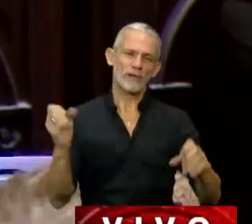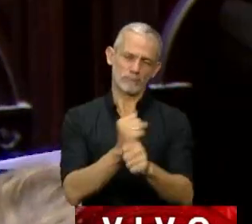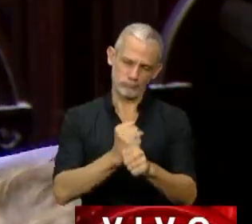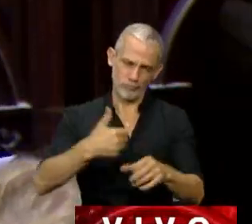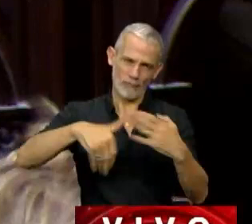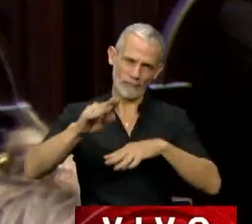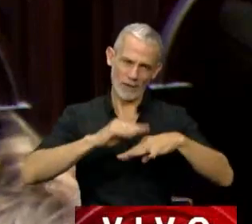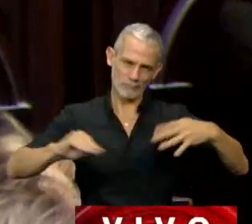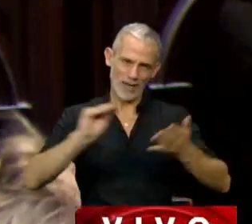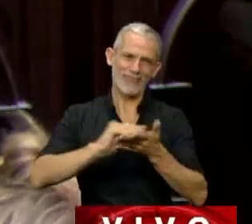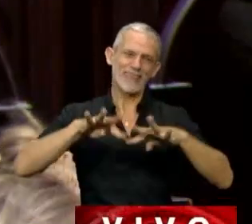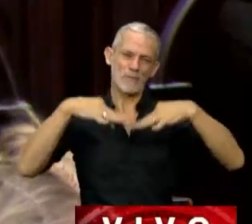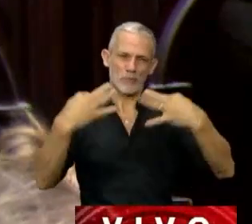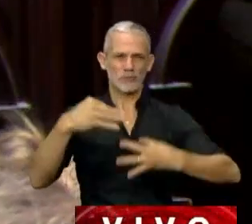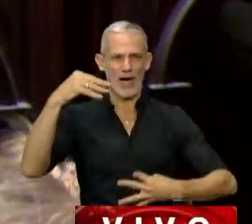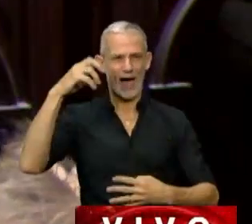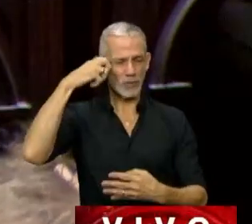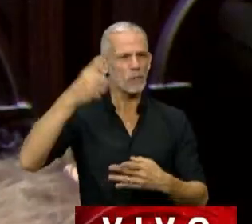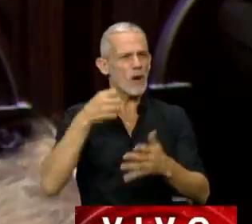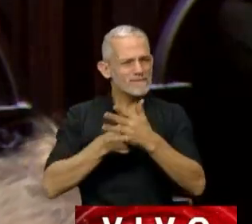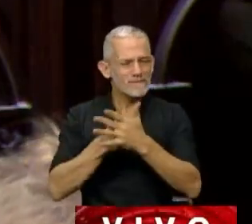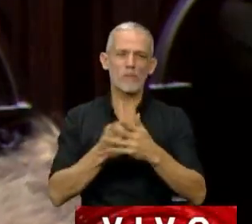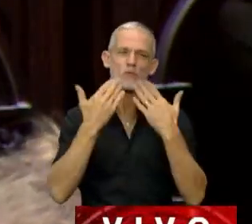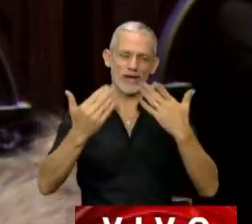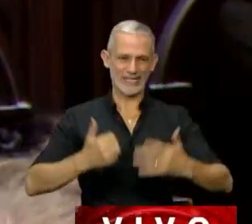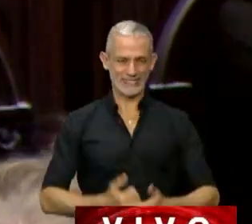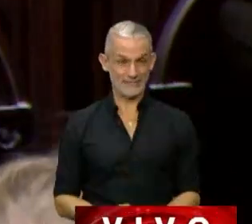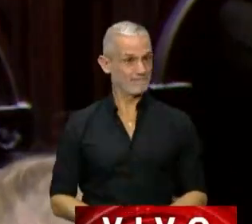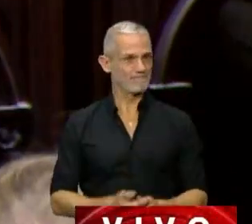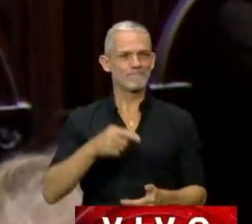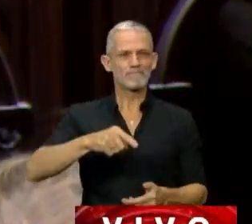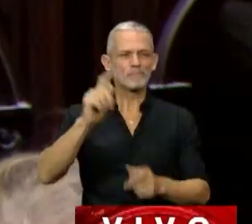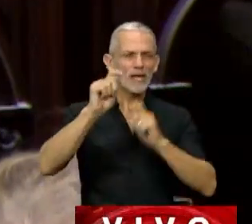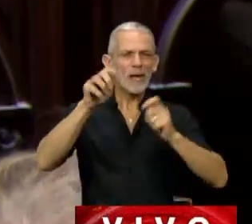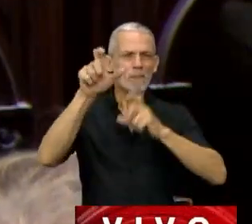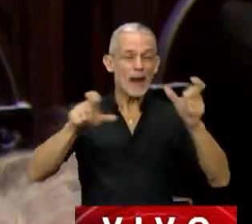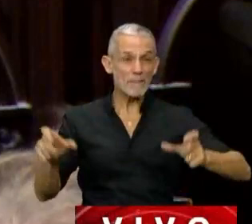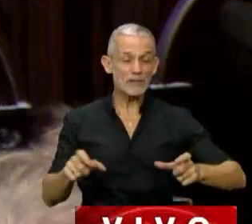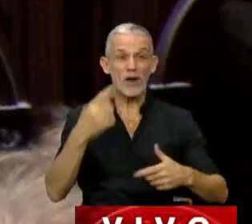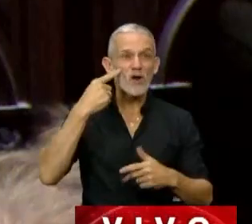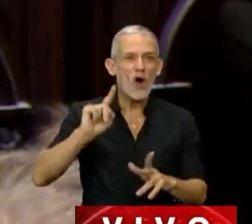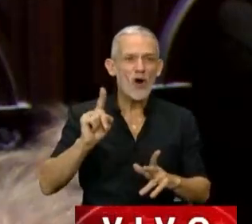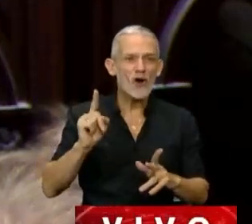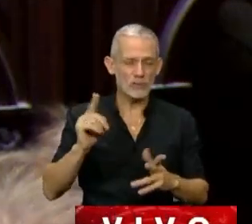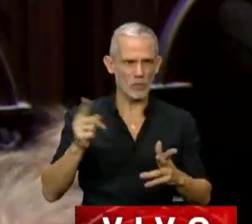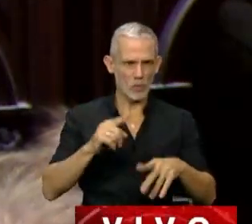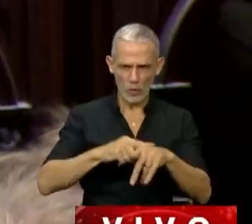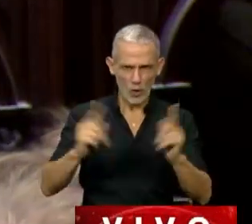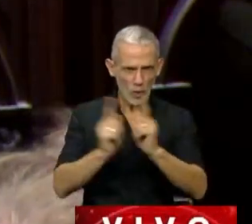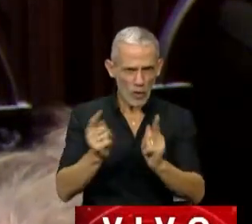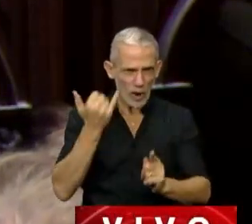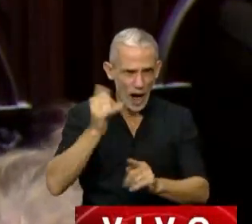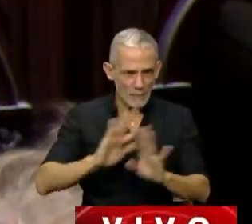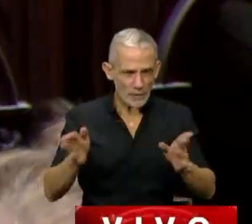sanción de este proyecto. Por su perseverancia, muchas gracias. Y para quienes aún no tienen la suerte de conocer, ¡epa! ¡Qué rápido se me